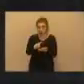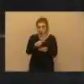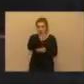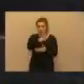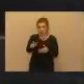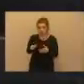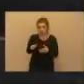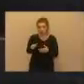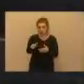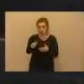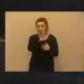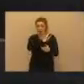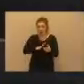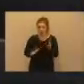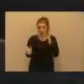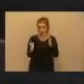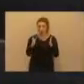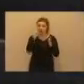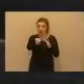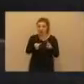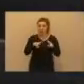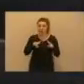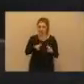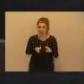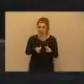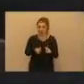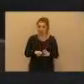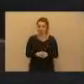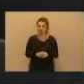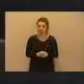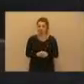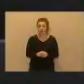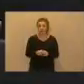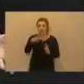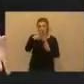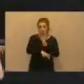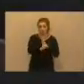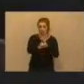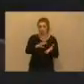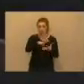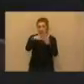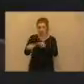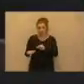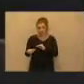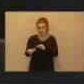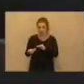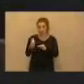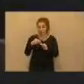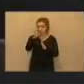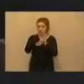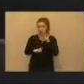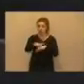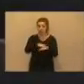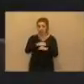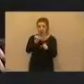personal temporal. Y en principio hay una normativa de aplicación, está el Estatuto Básico del